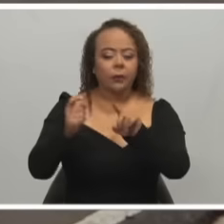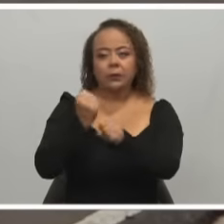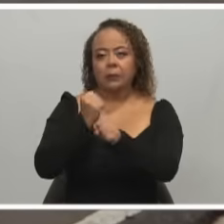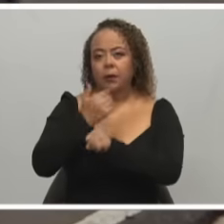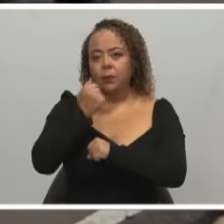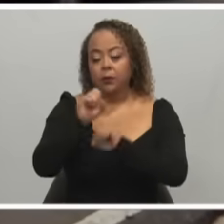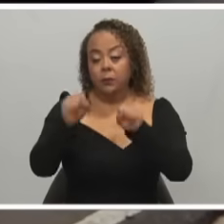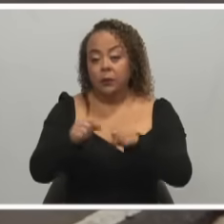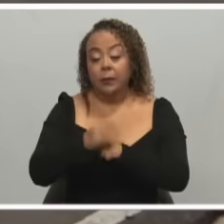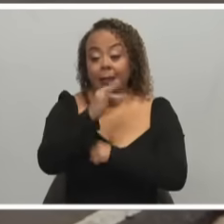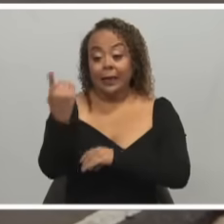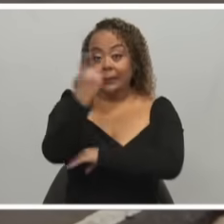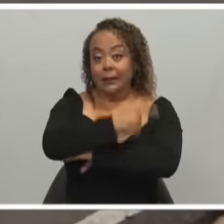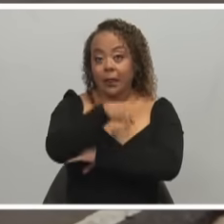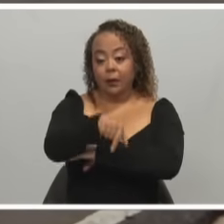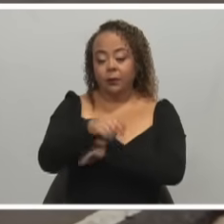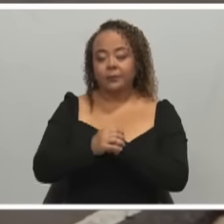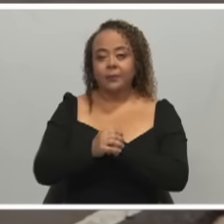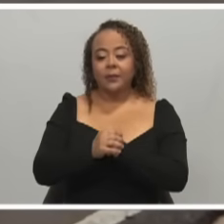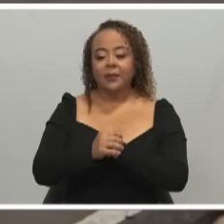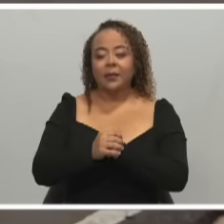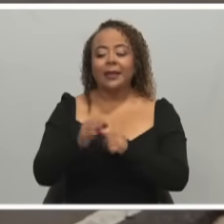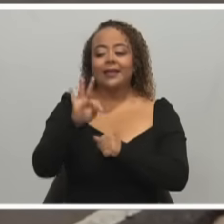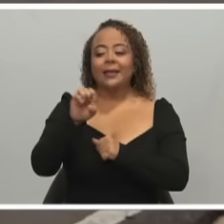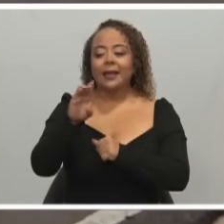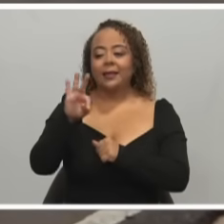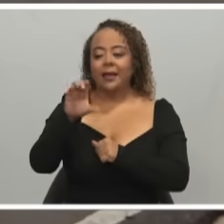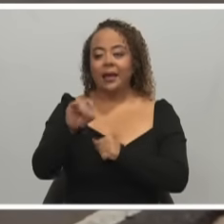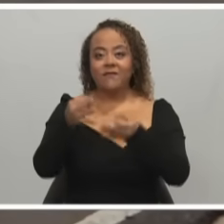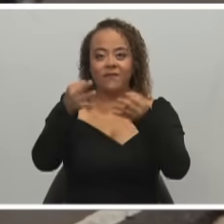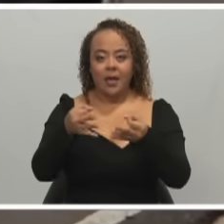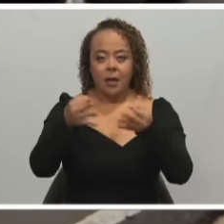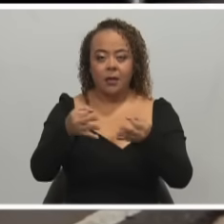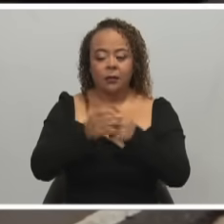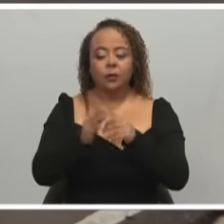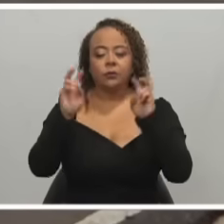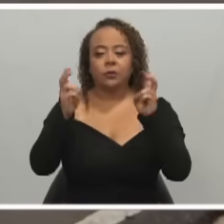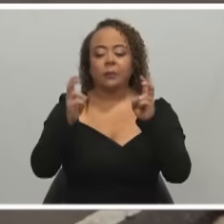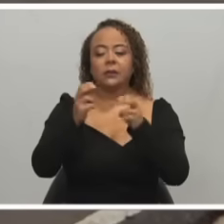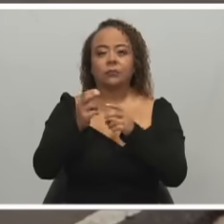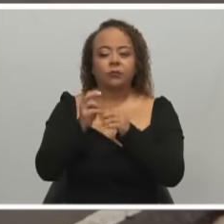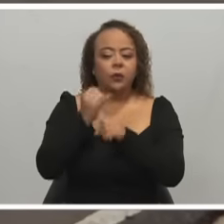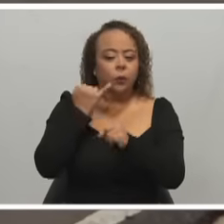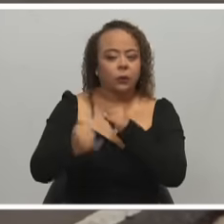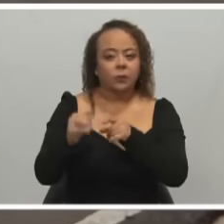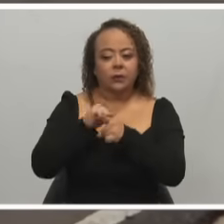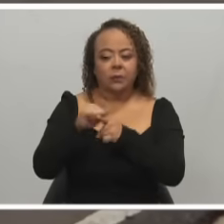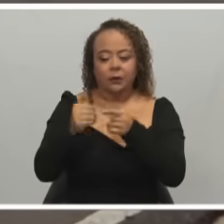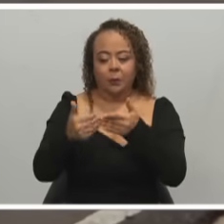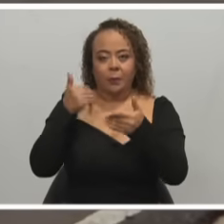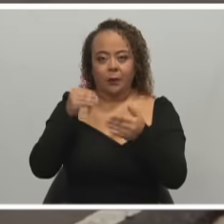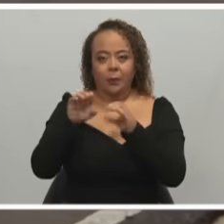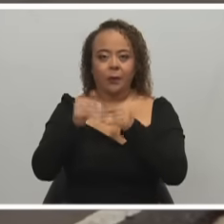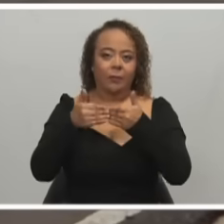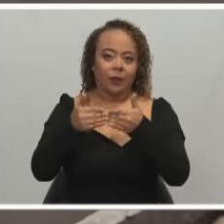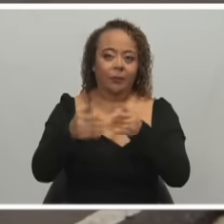posible y que el día de hoy la táctica fija será parte de los temas a tratar en este último entrenamiento previo ante la selección de